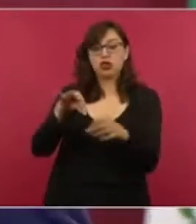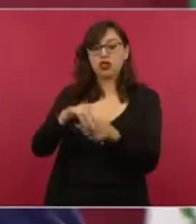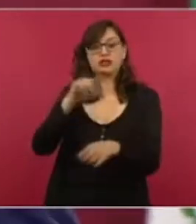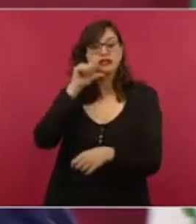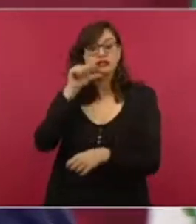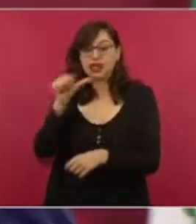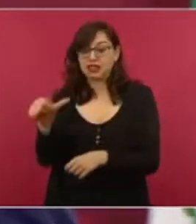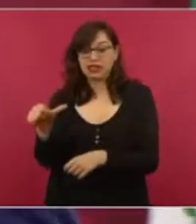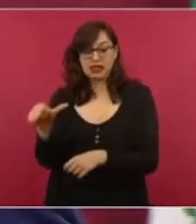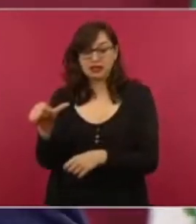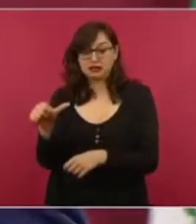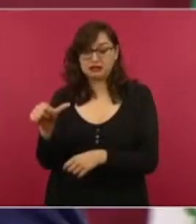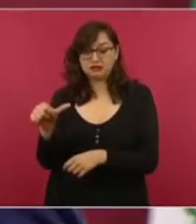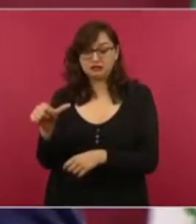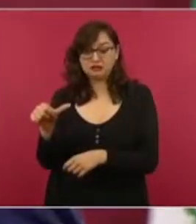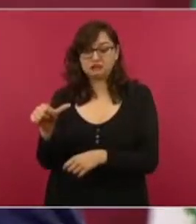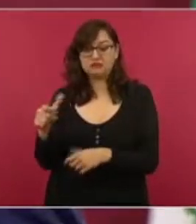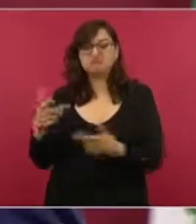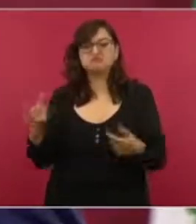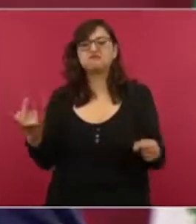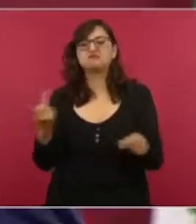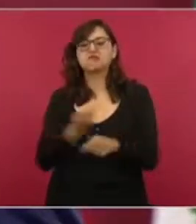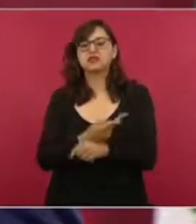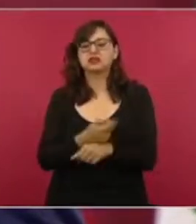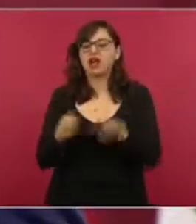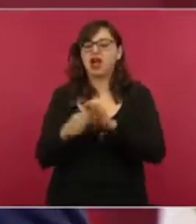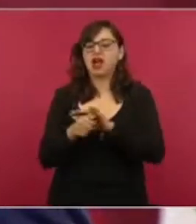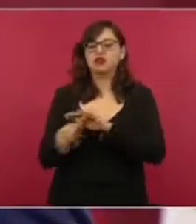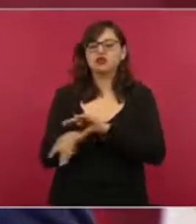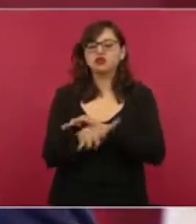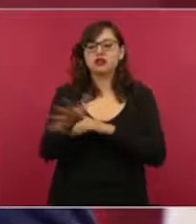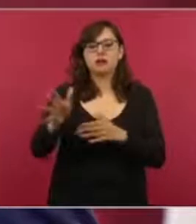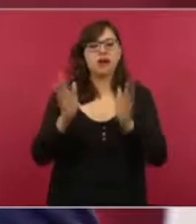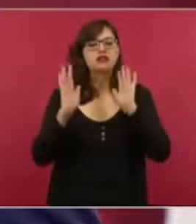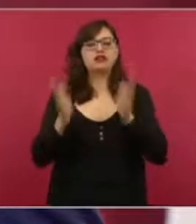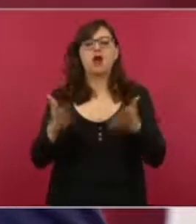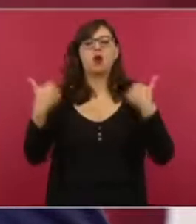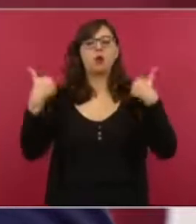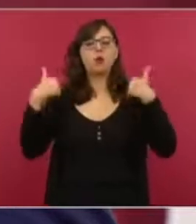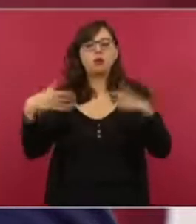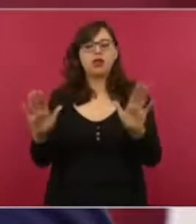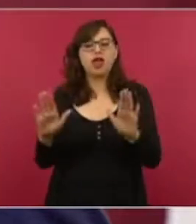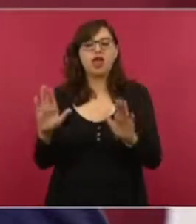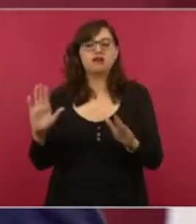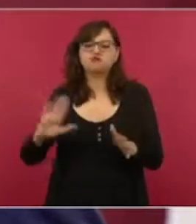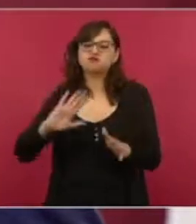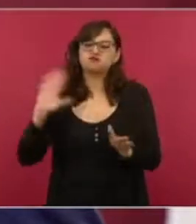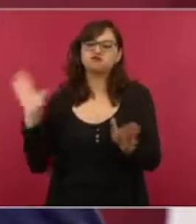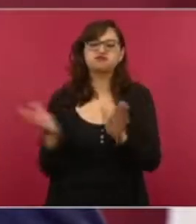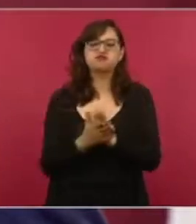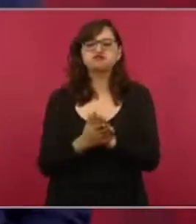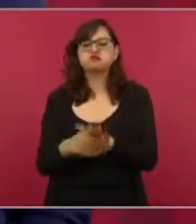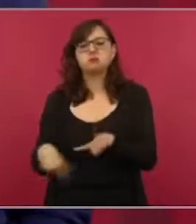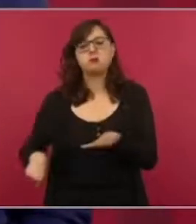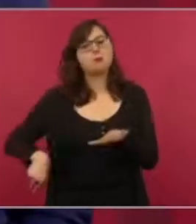ya hubiesen cerrado el caso de Ayotzinapa, le hubiesen dado carpetazo.